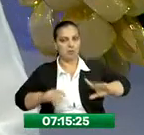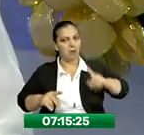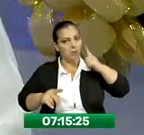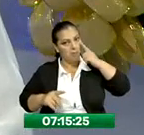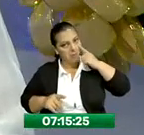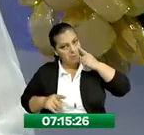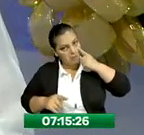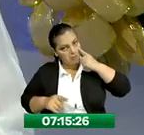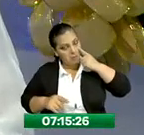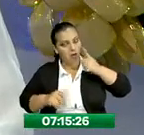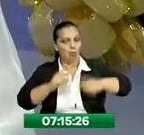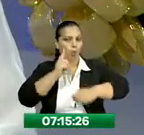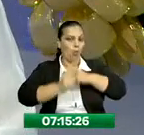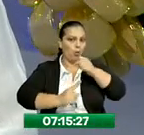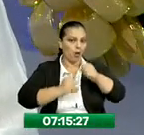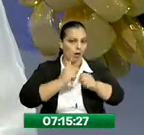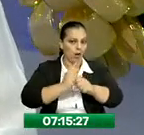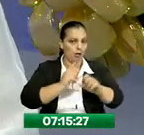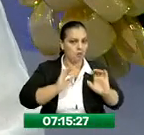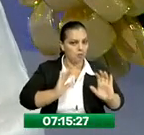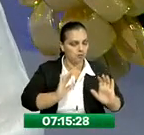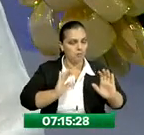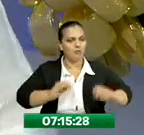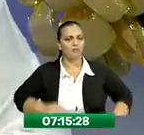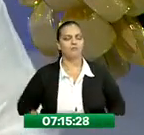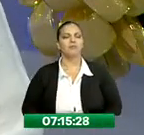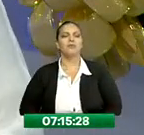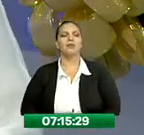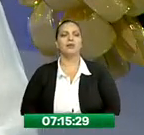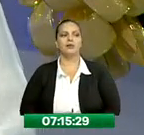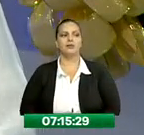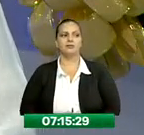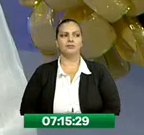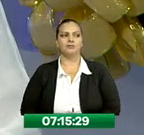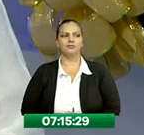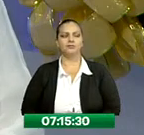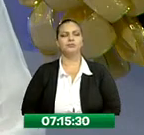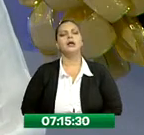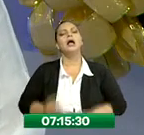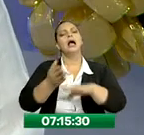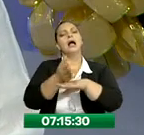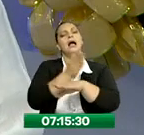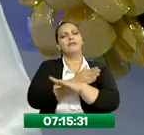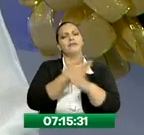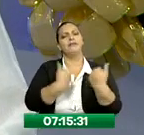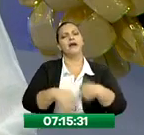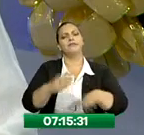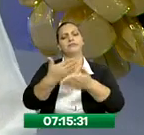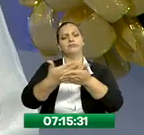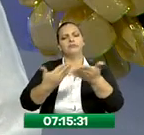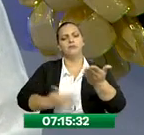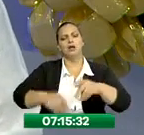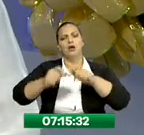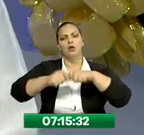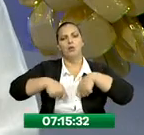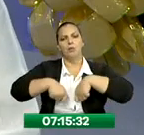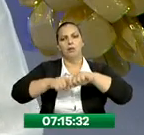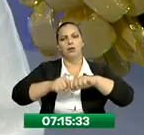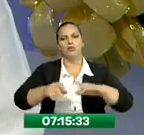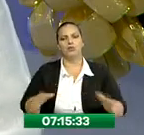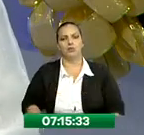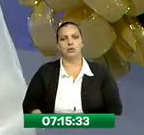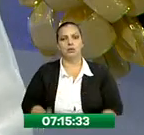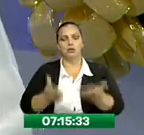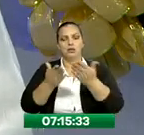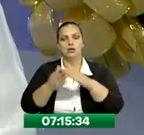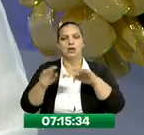cortar camino? Se firmó en días pasados un convenio de cooperación con la empresa eléctrica de